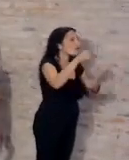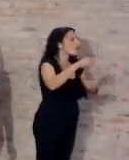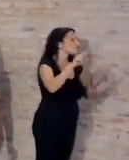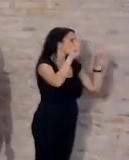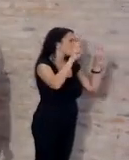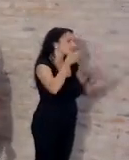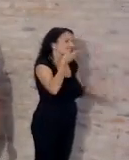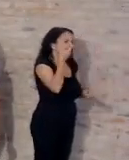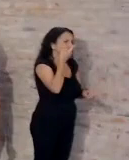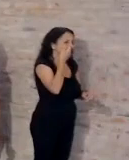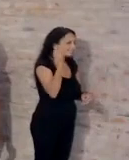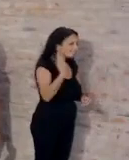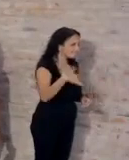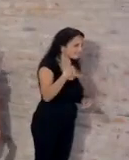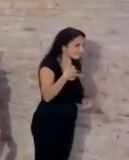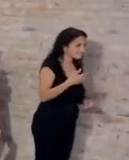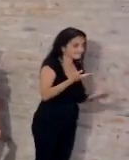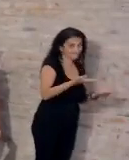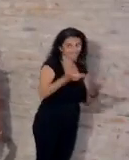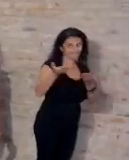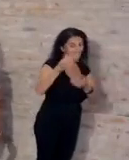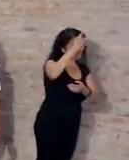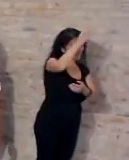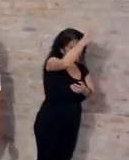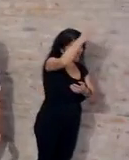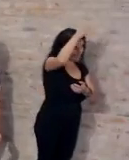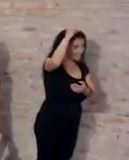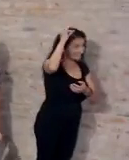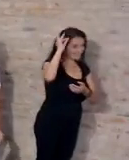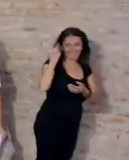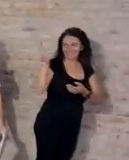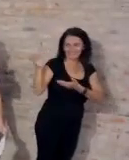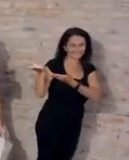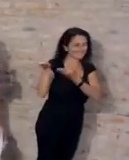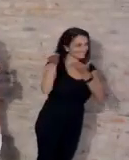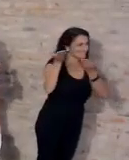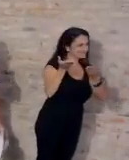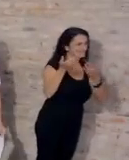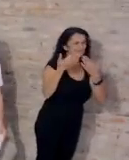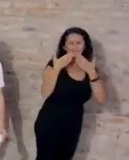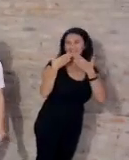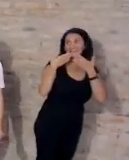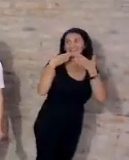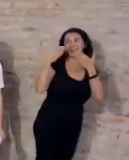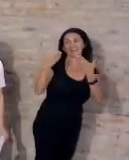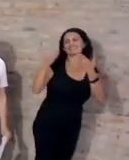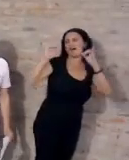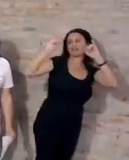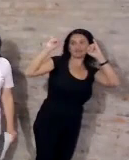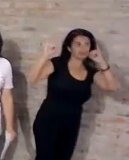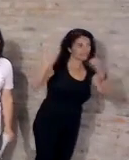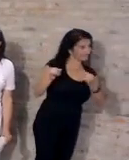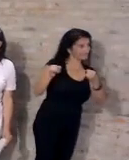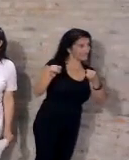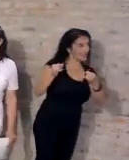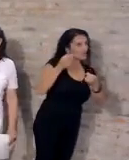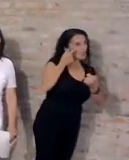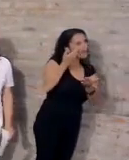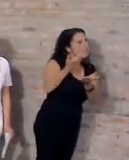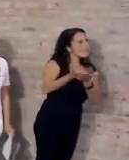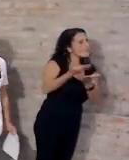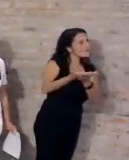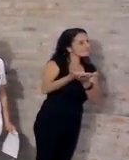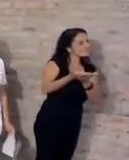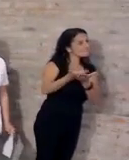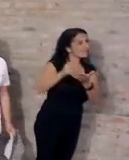importante interés voy a presentar a Dayana travesani a quien le agradezco muchísimo que haya aceptado